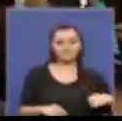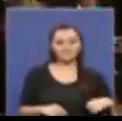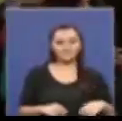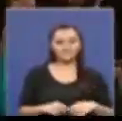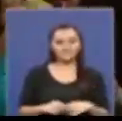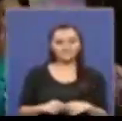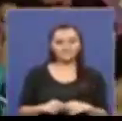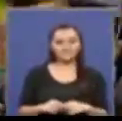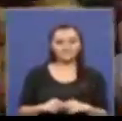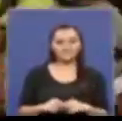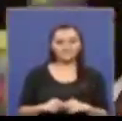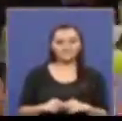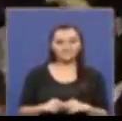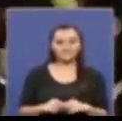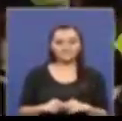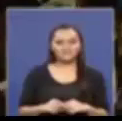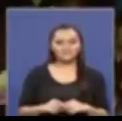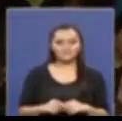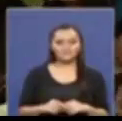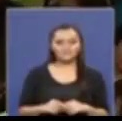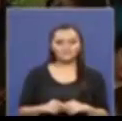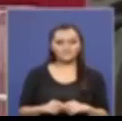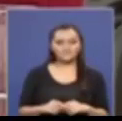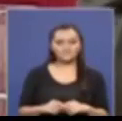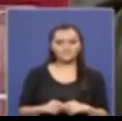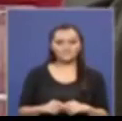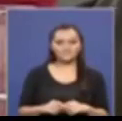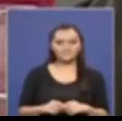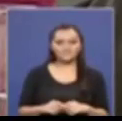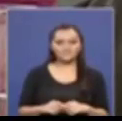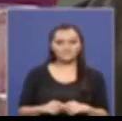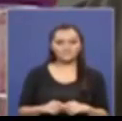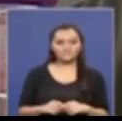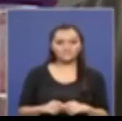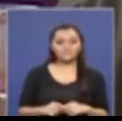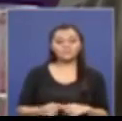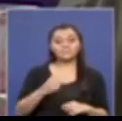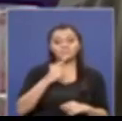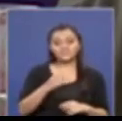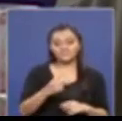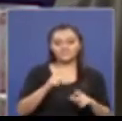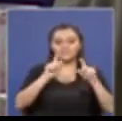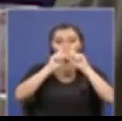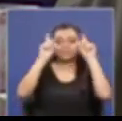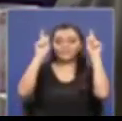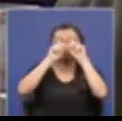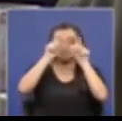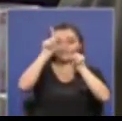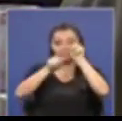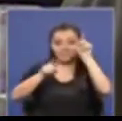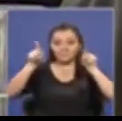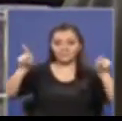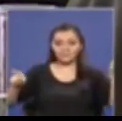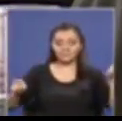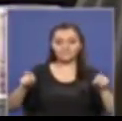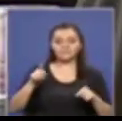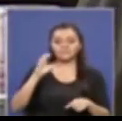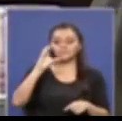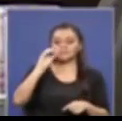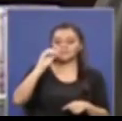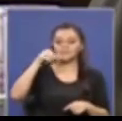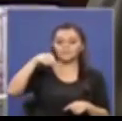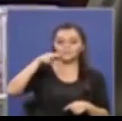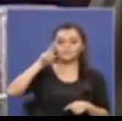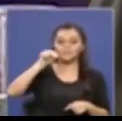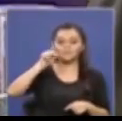presidente, tenemos a Rafael. Pero no se lo plantean así. Cuando ustedes escuchan hablar a los empresarios, ciertos empresarios, a sus corifeos, los Oquendo,